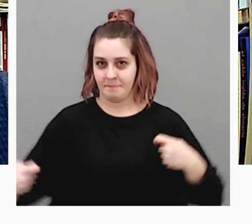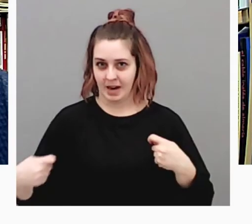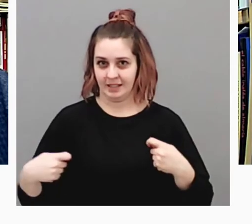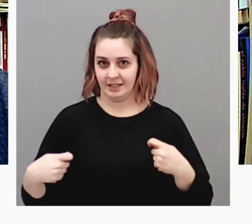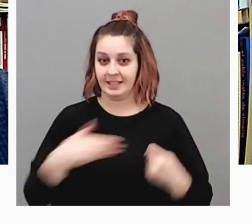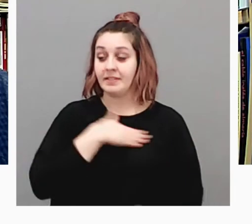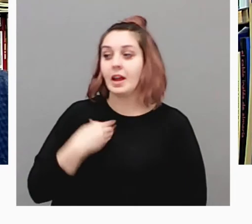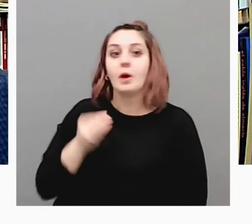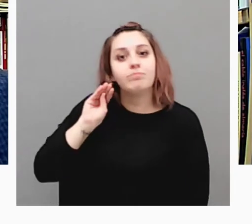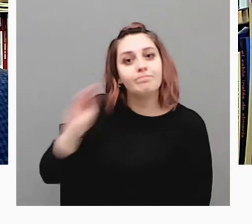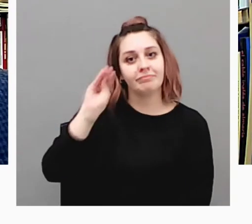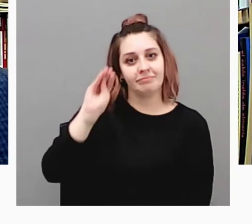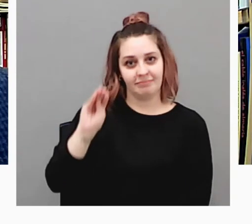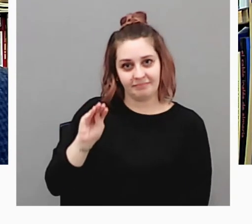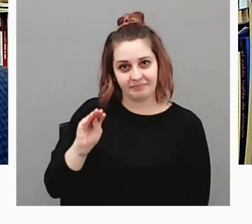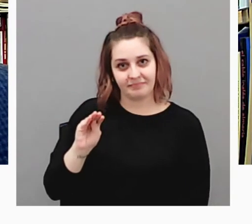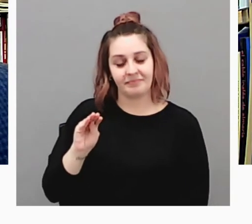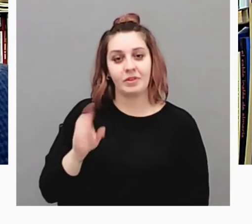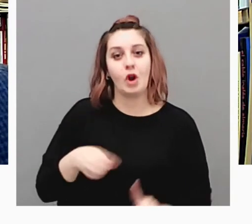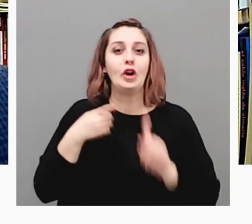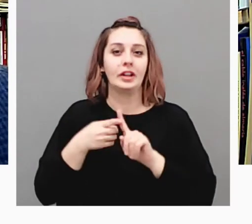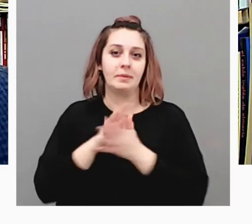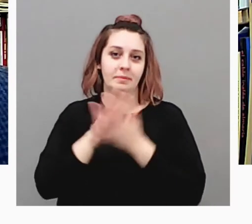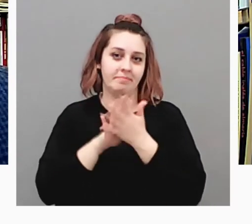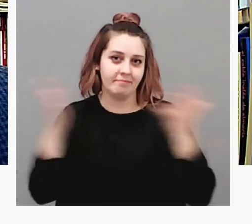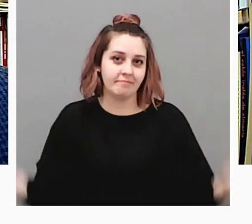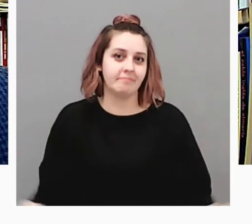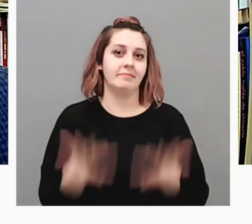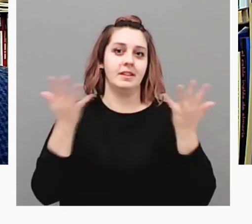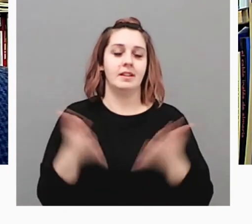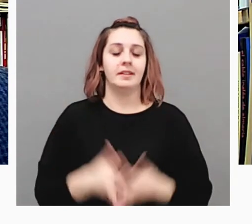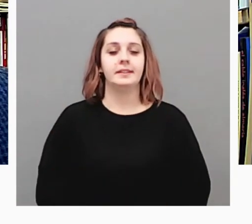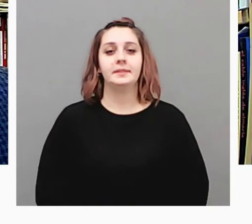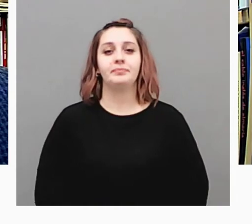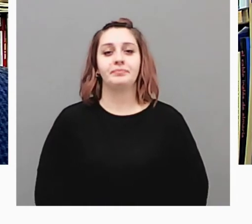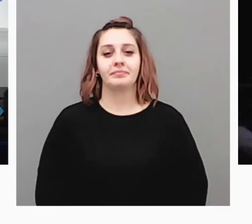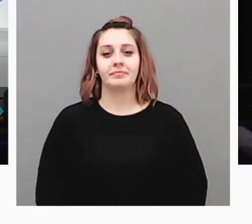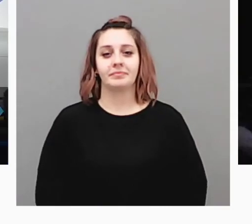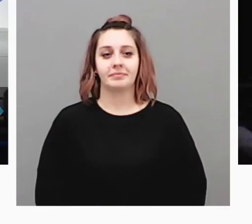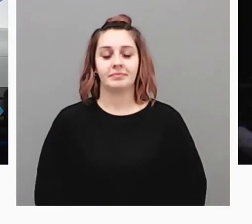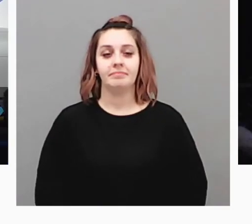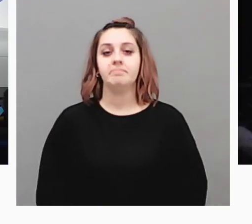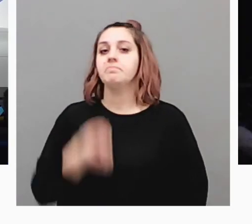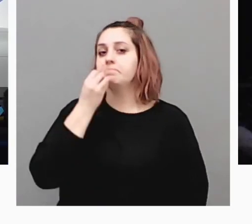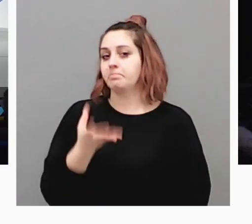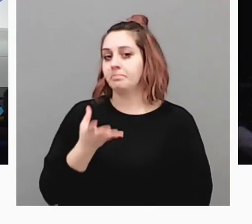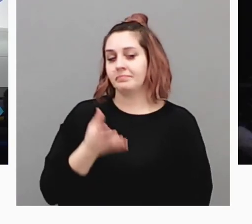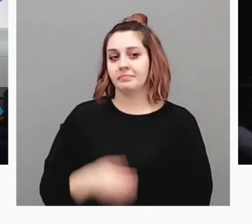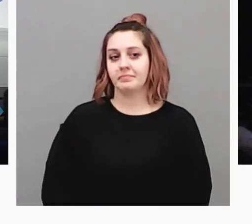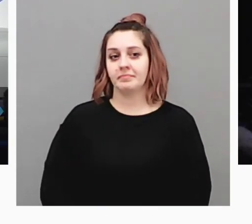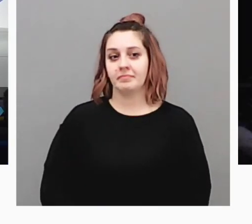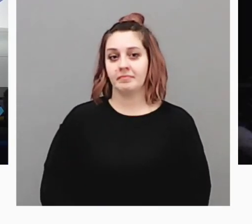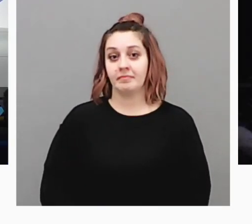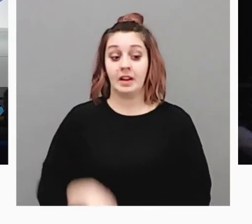yo quiero hacer también pues en esa misma línea. Estupendo. Pues no nos da para más